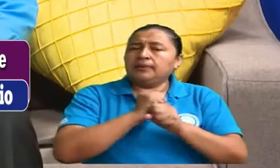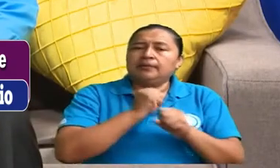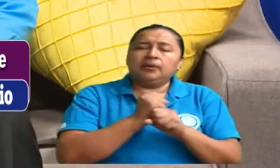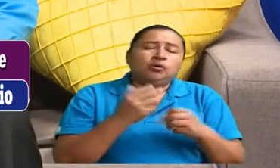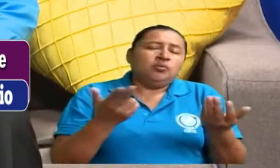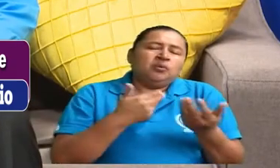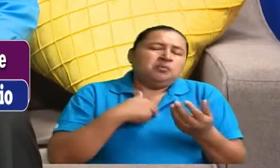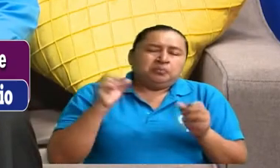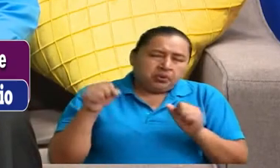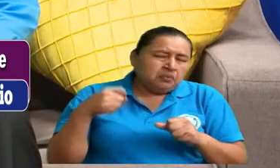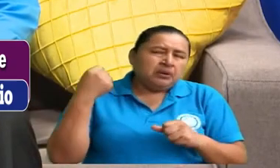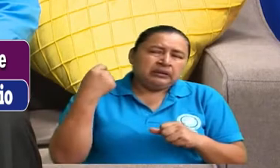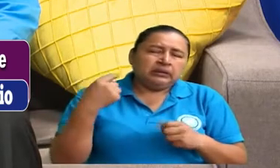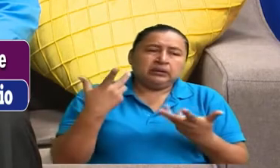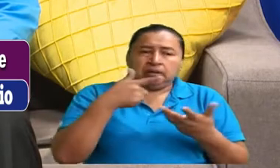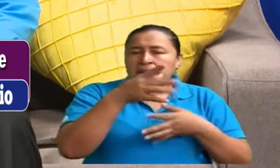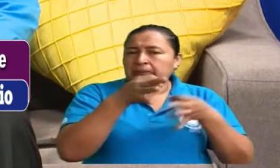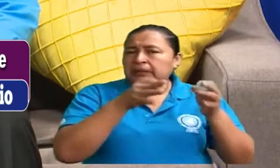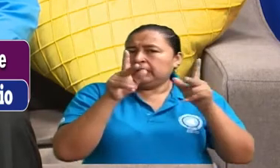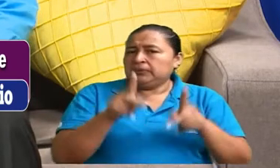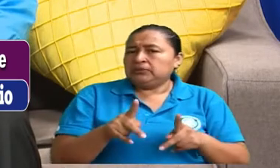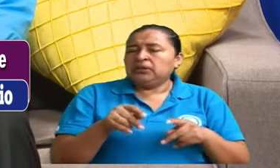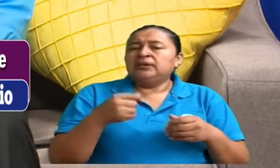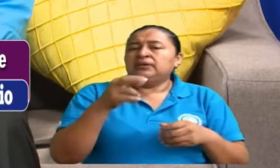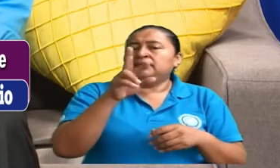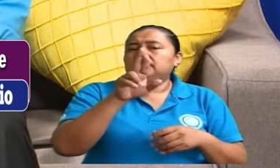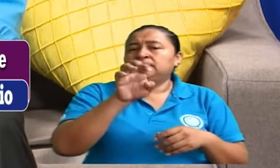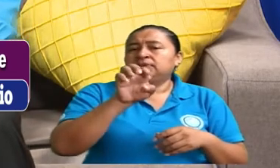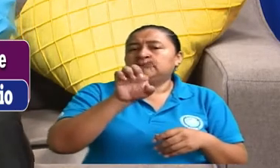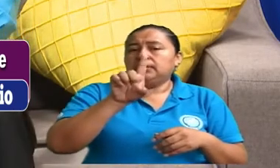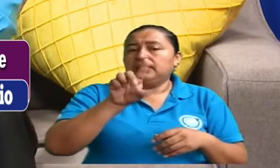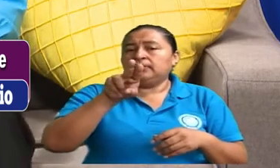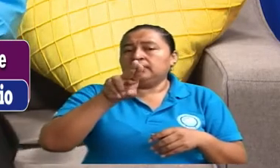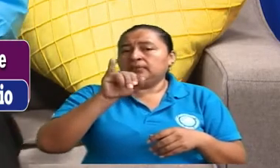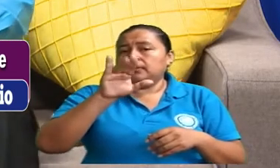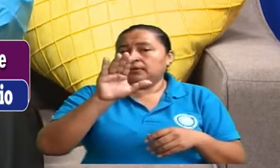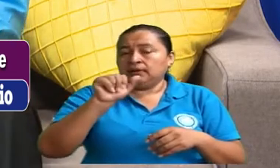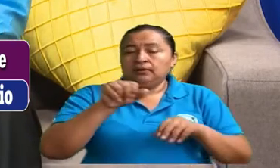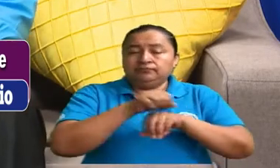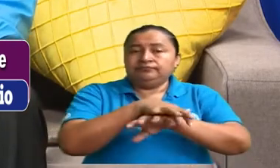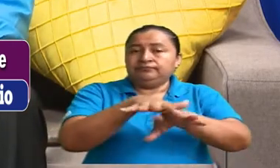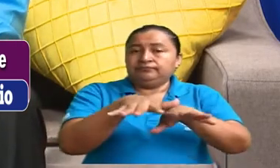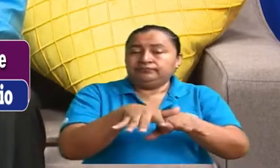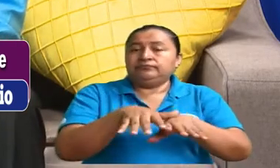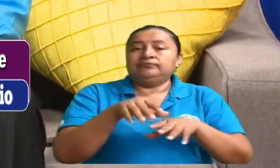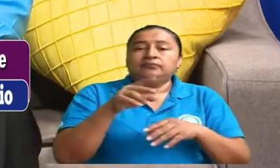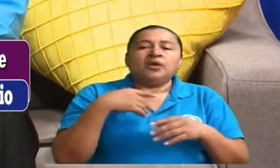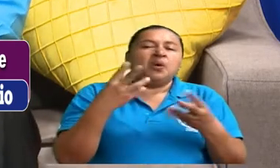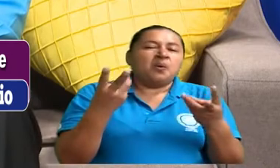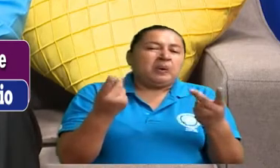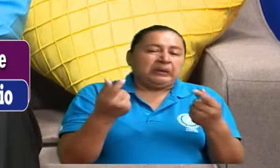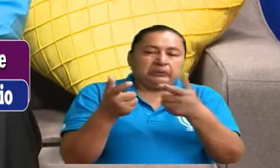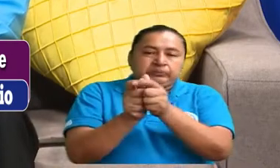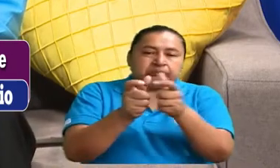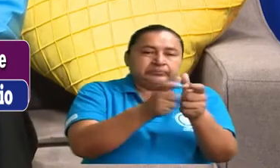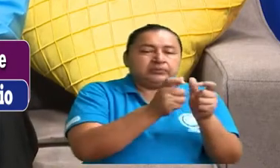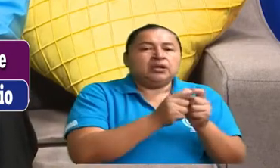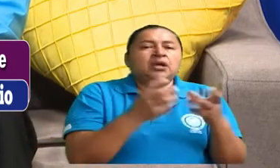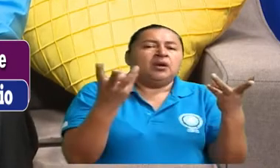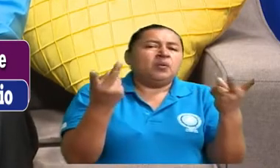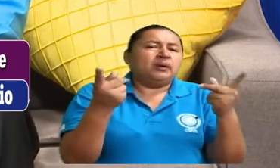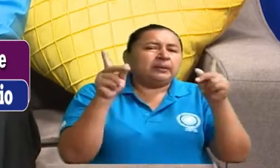podemos entender y con nuestra audiencia qué es la Red NICA y más o menos cómo están agrupados y de cuántas y cuántos recicladores de